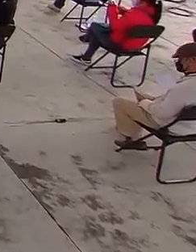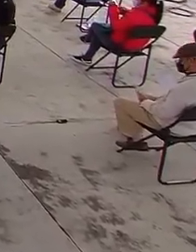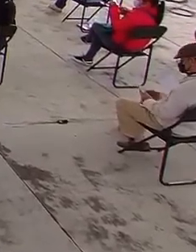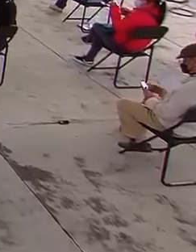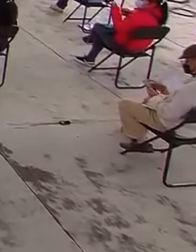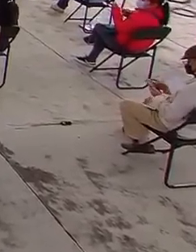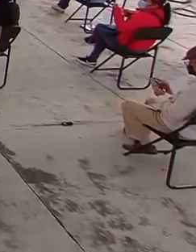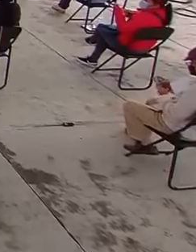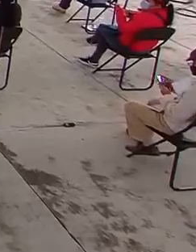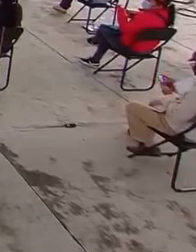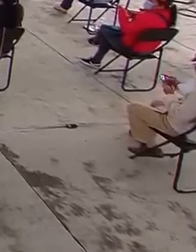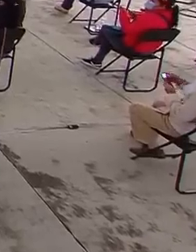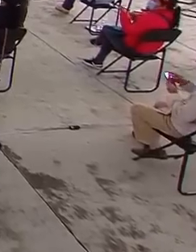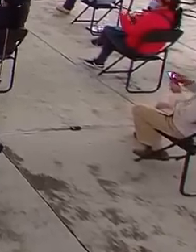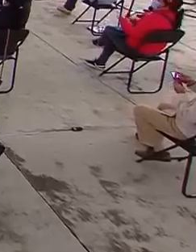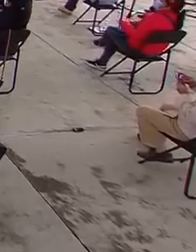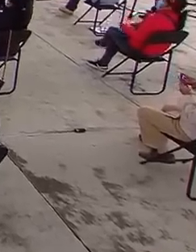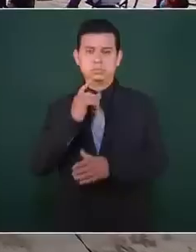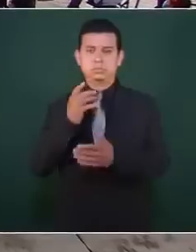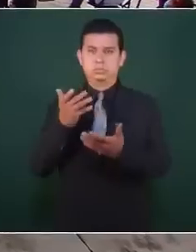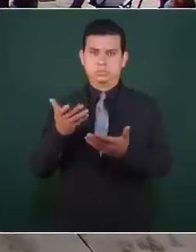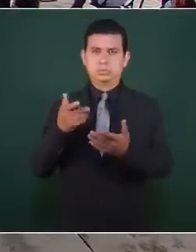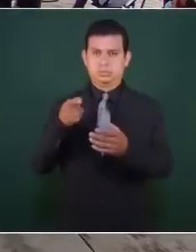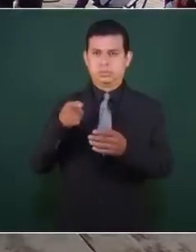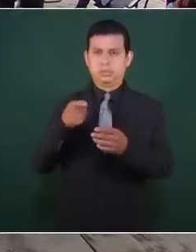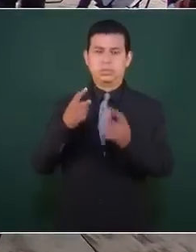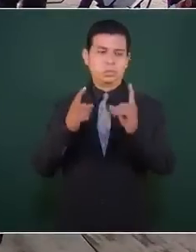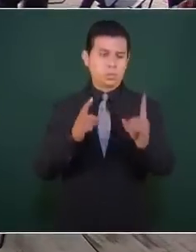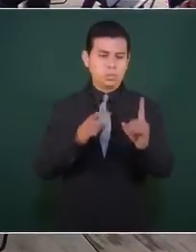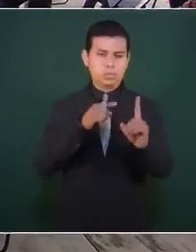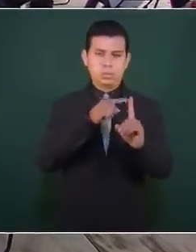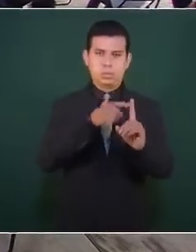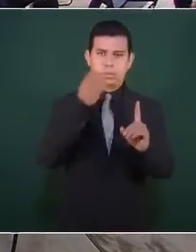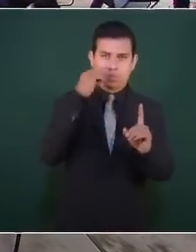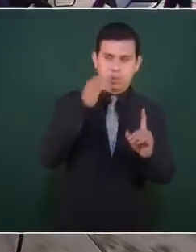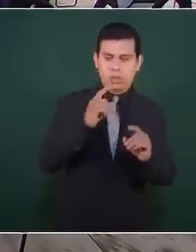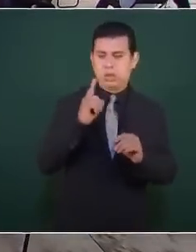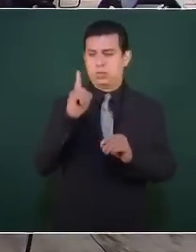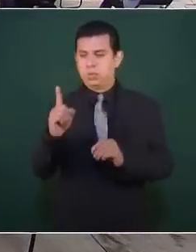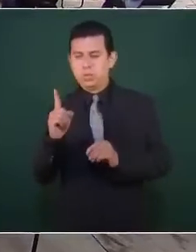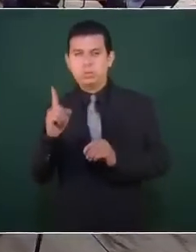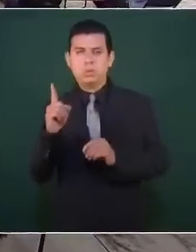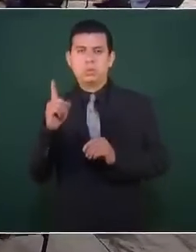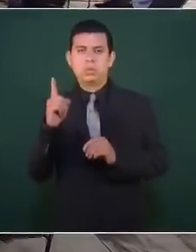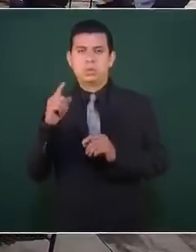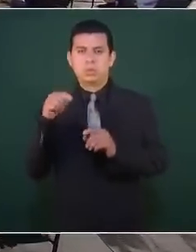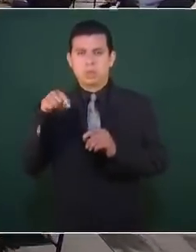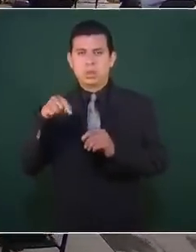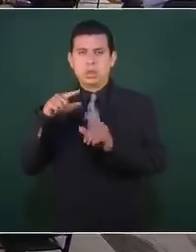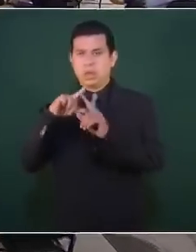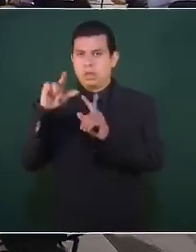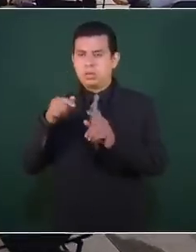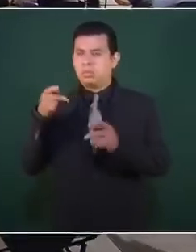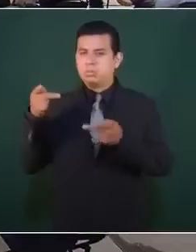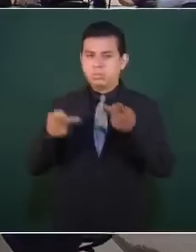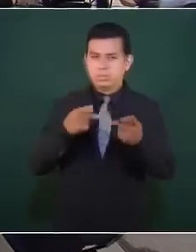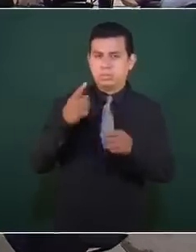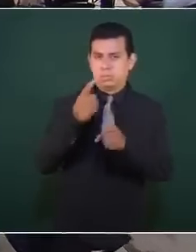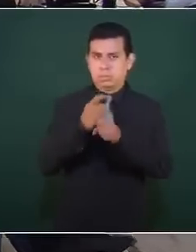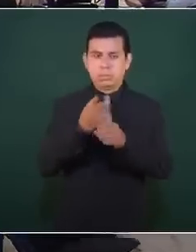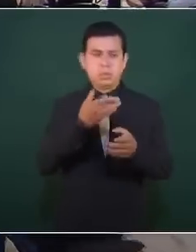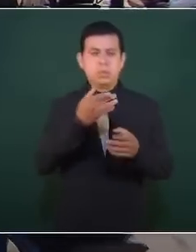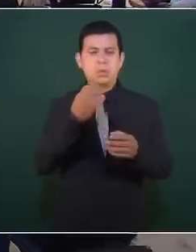una compañera de los medios nacionales. A ver, empezamos con Sara. Y luego de Oaxaca.